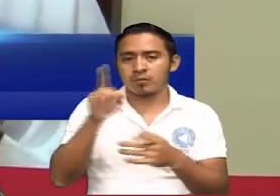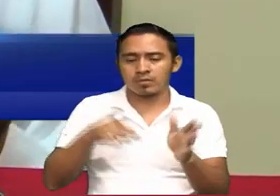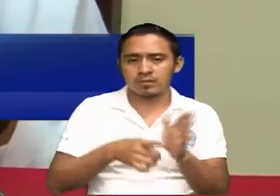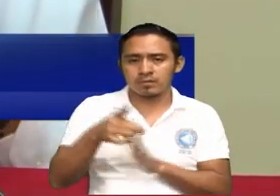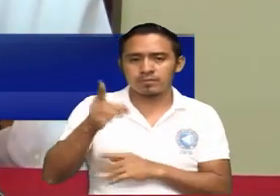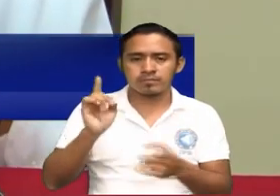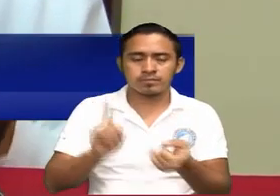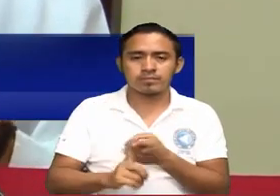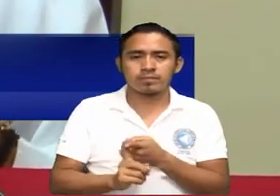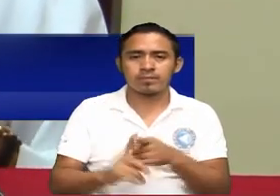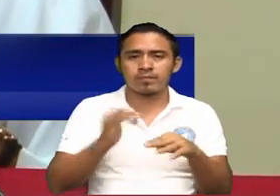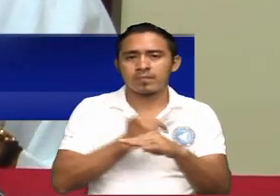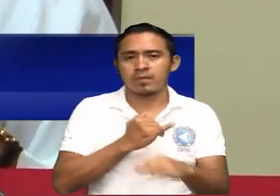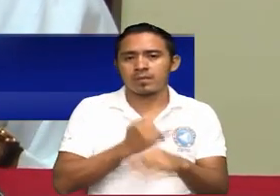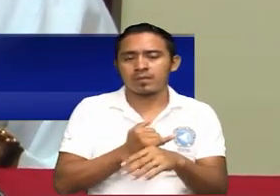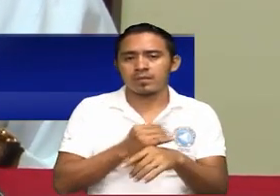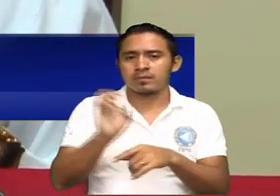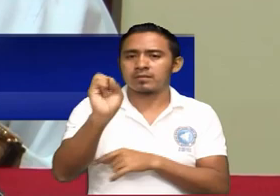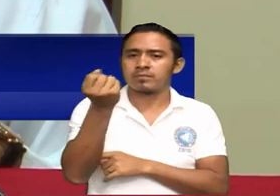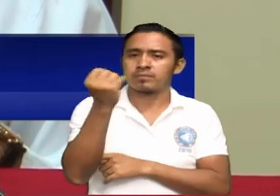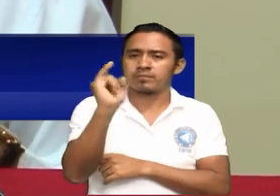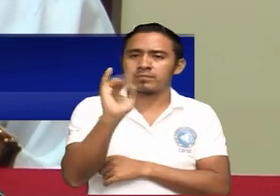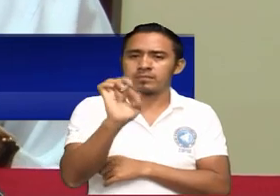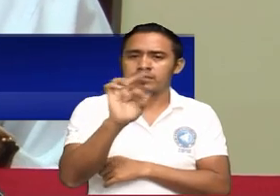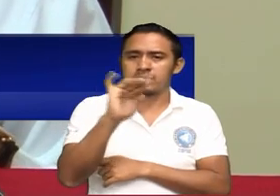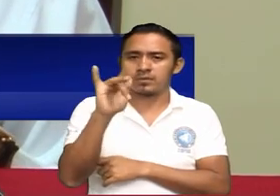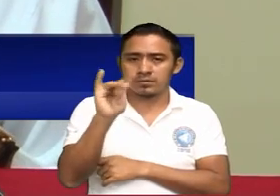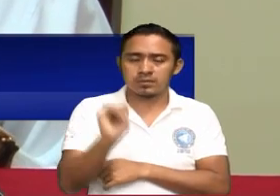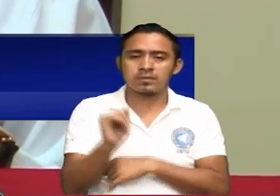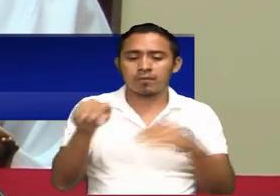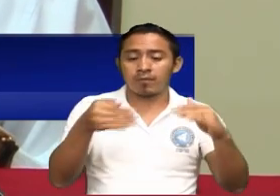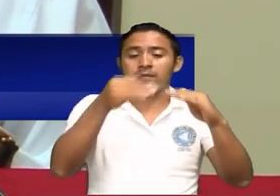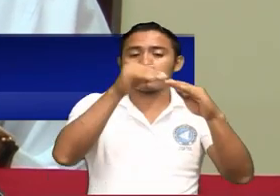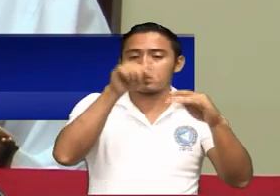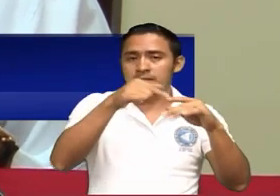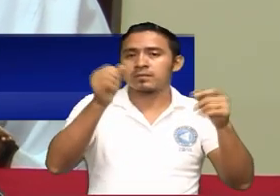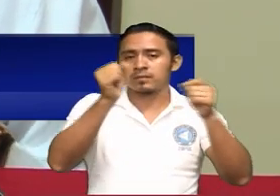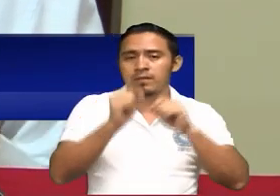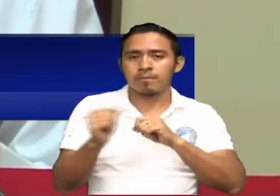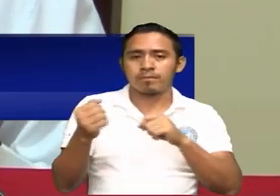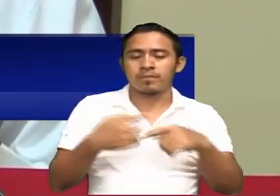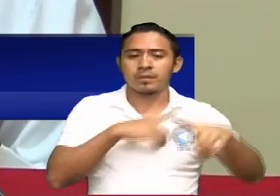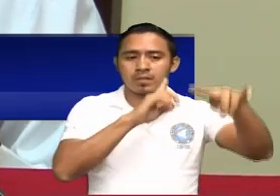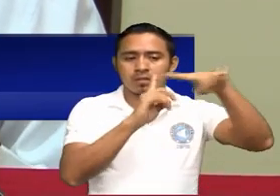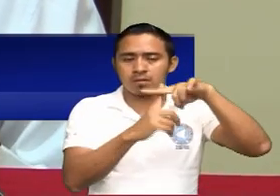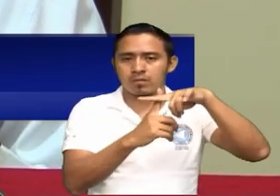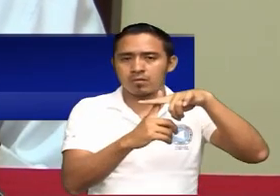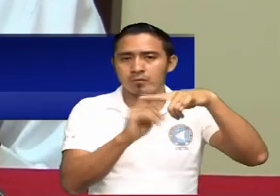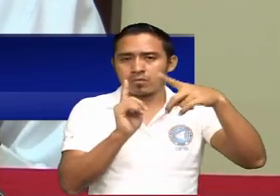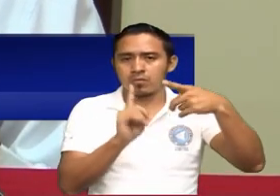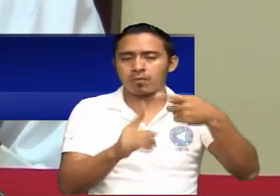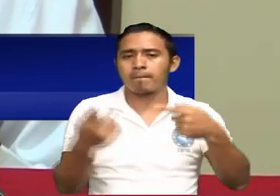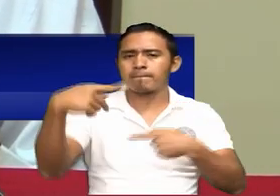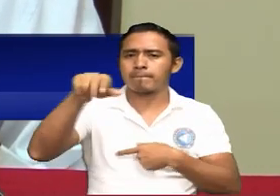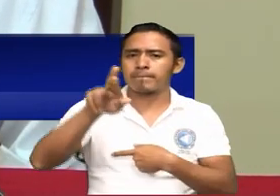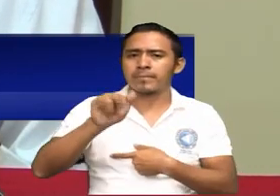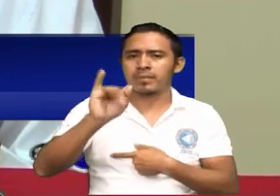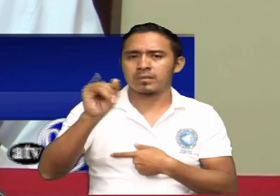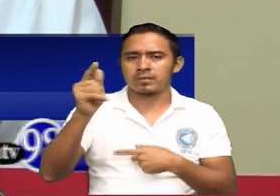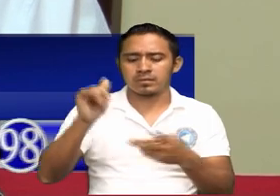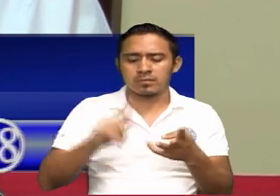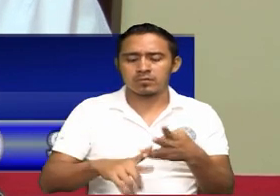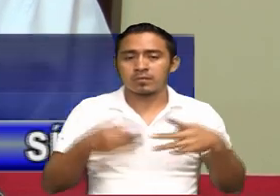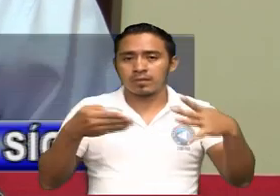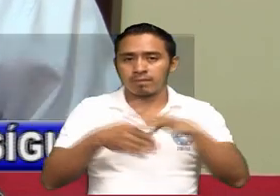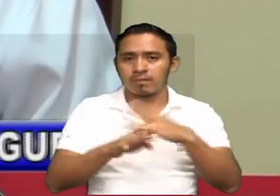direcciones: Iglesia La Sierrita de Santo Domingo, vamos a estar en la Cruz del Paraísito, vamos a estar en la entrada a los